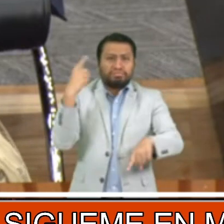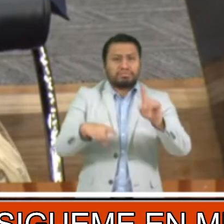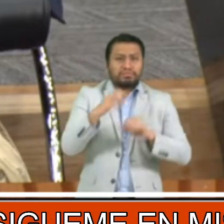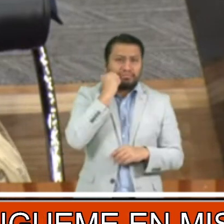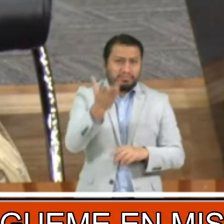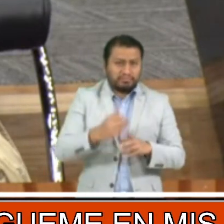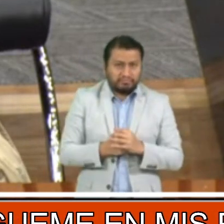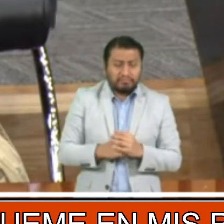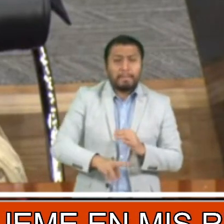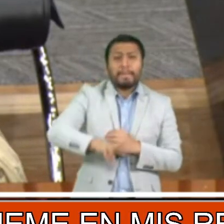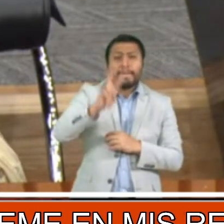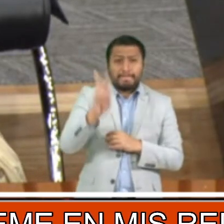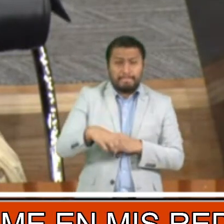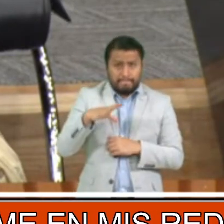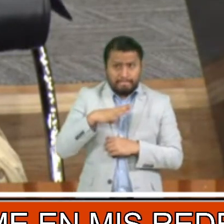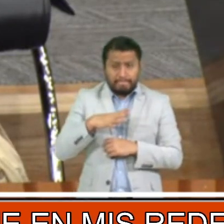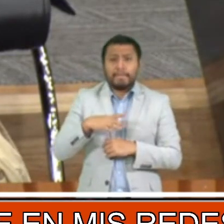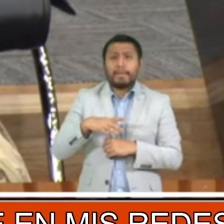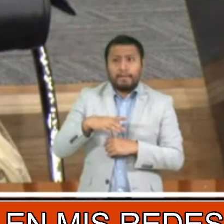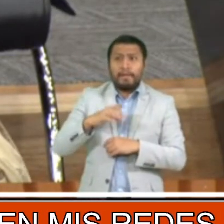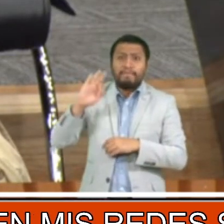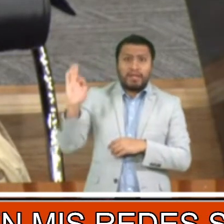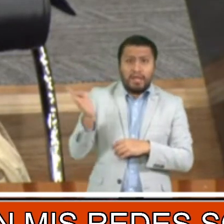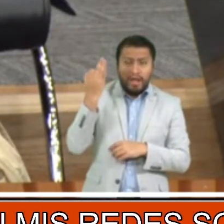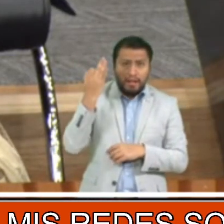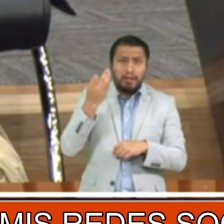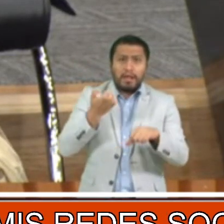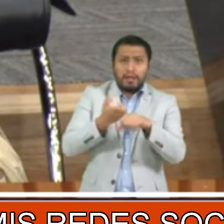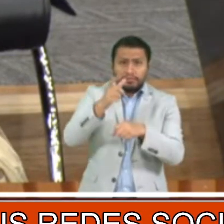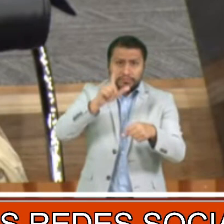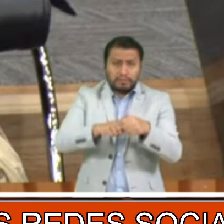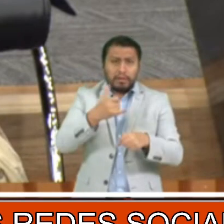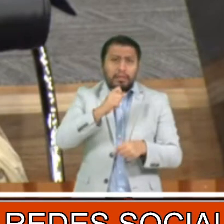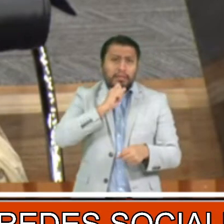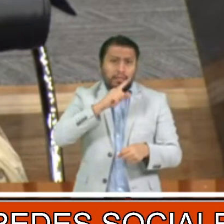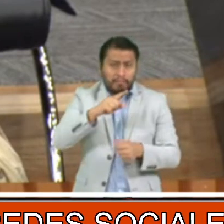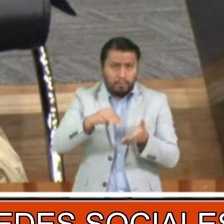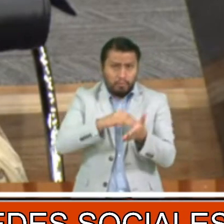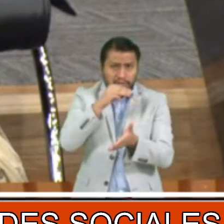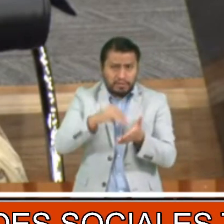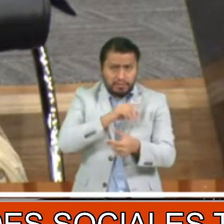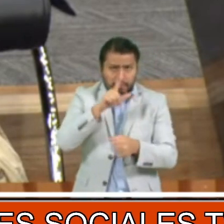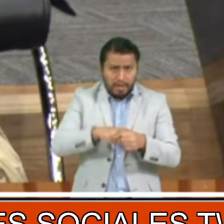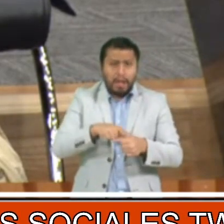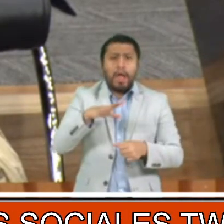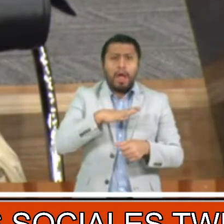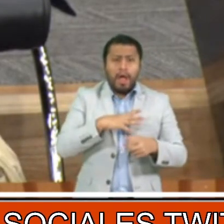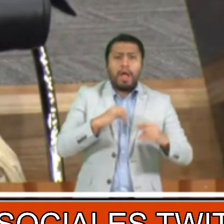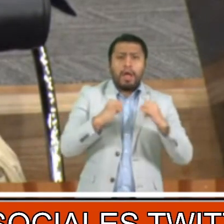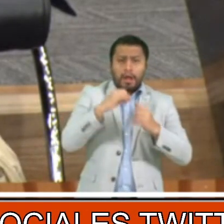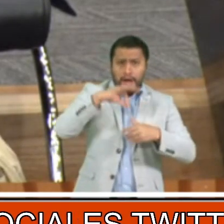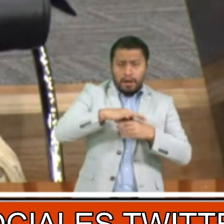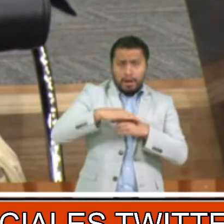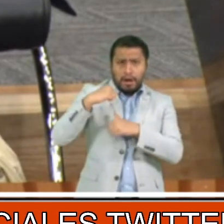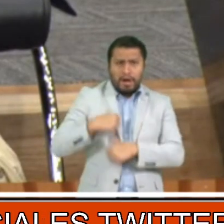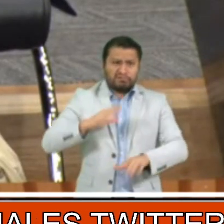federal, estatal y municipal, se hostiga a la autoridad electoral, se le amenaza, se le